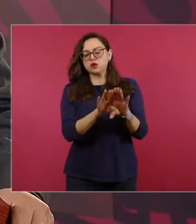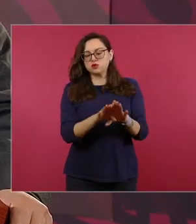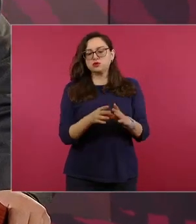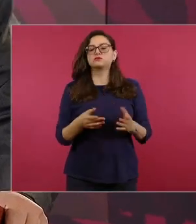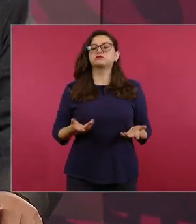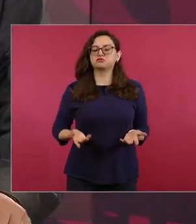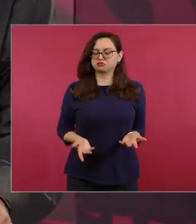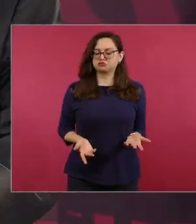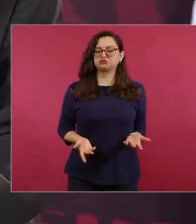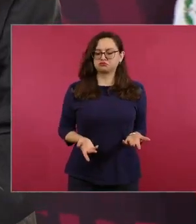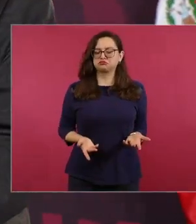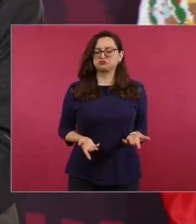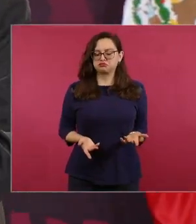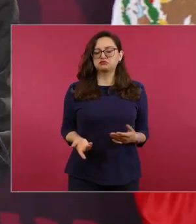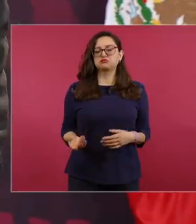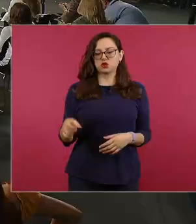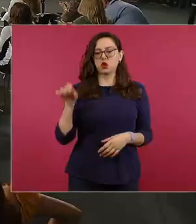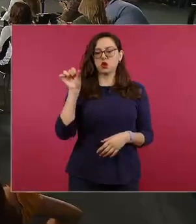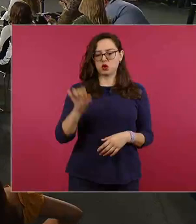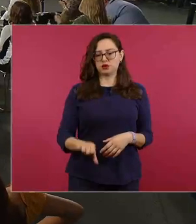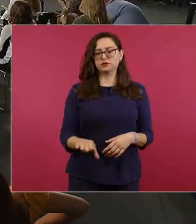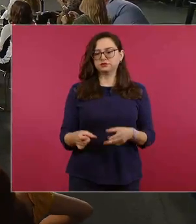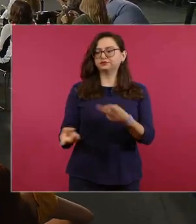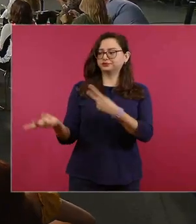Por eso están con nosotros